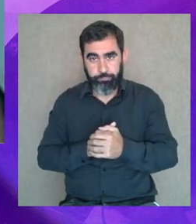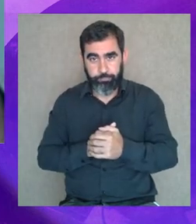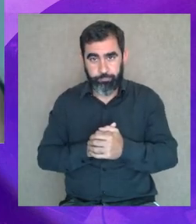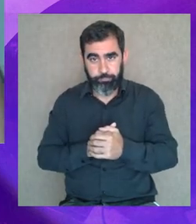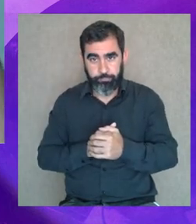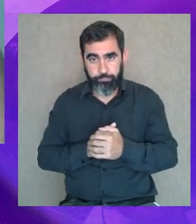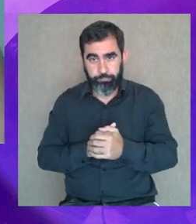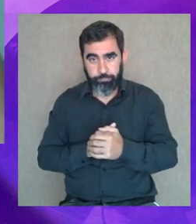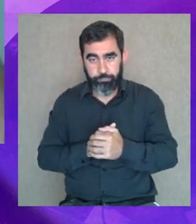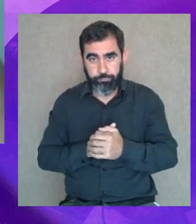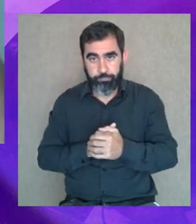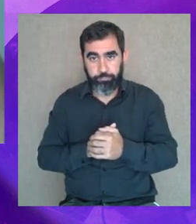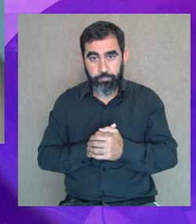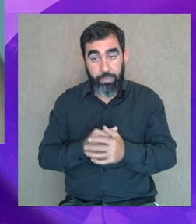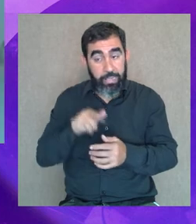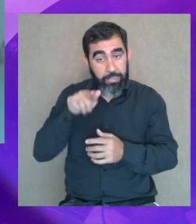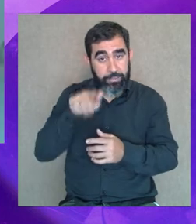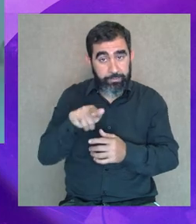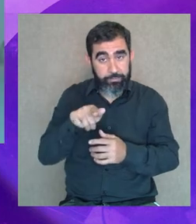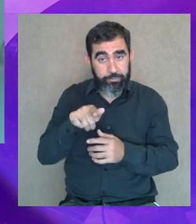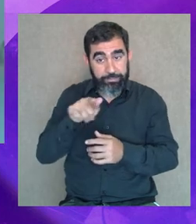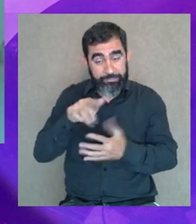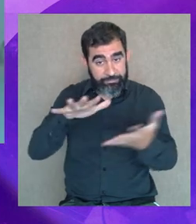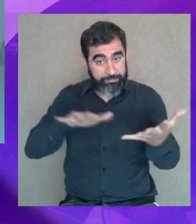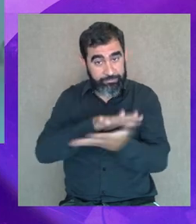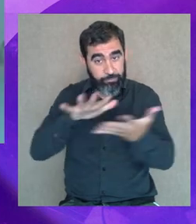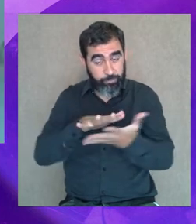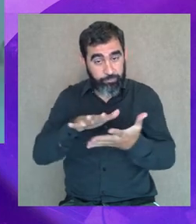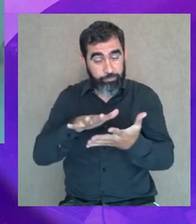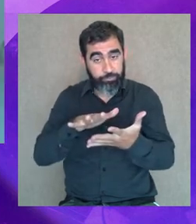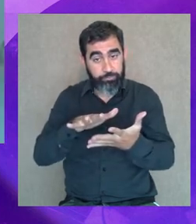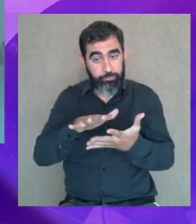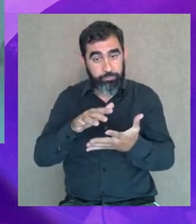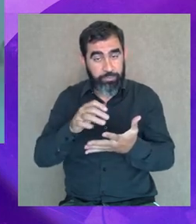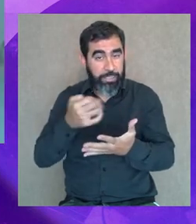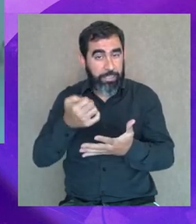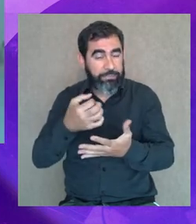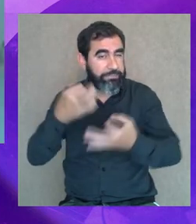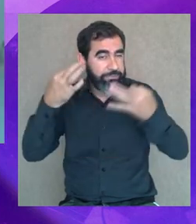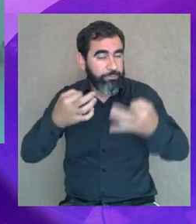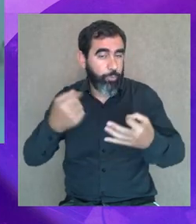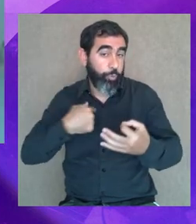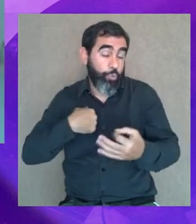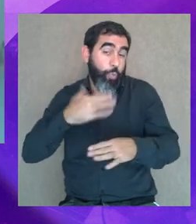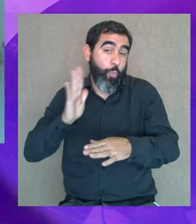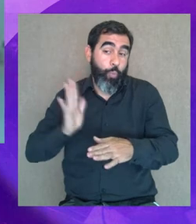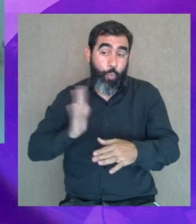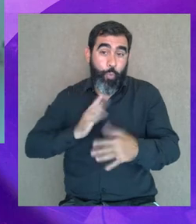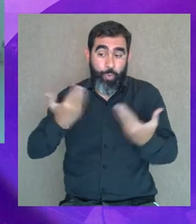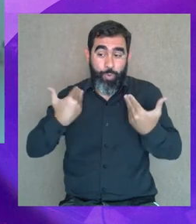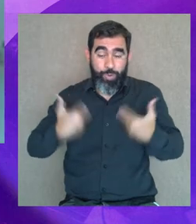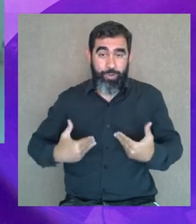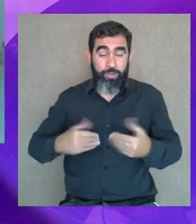claro y ahí fue o sea esa situación que se me daban casi seguro por ser mujer